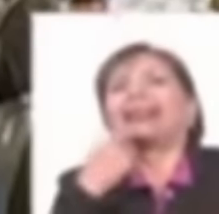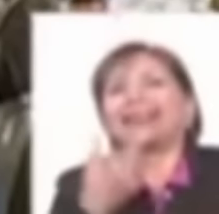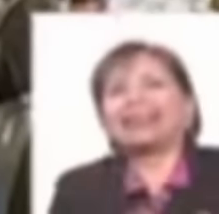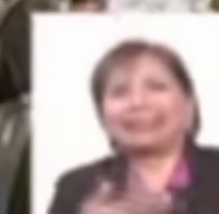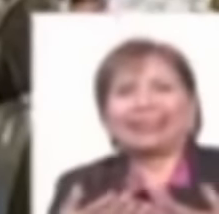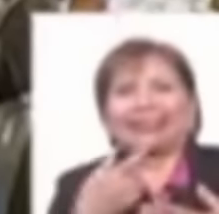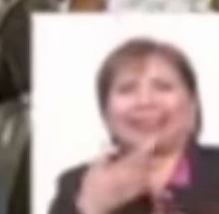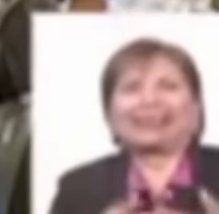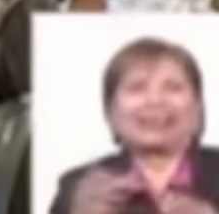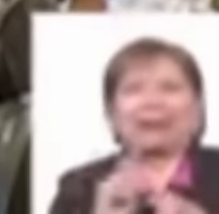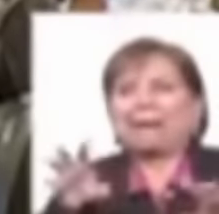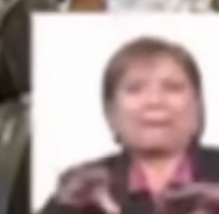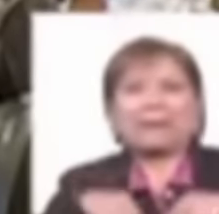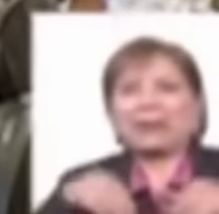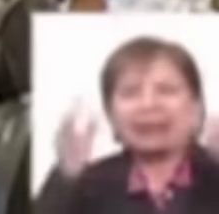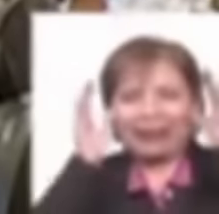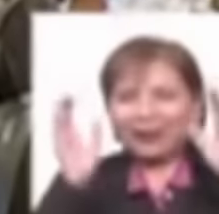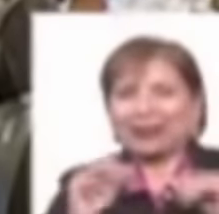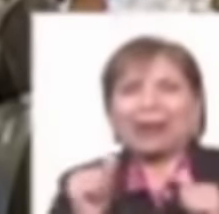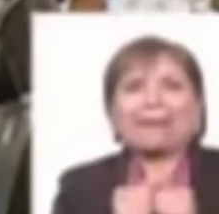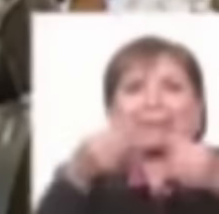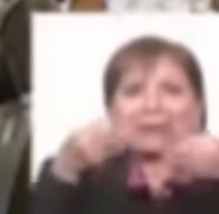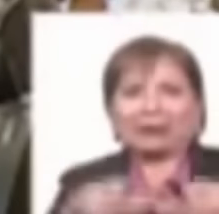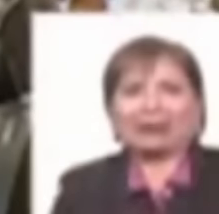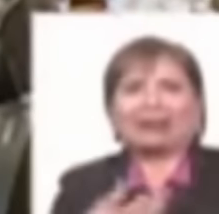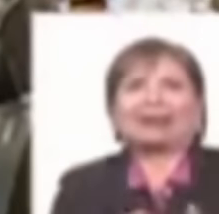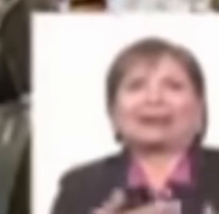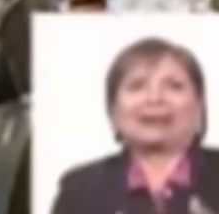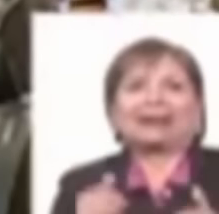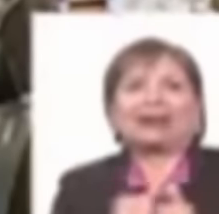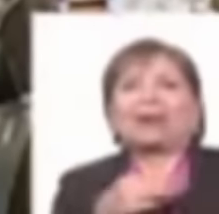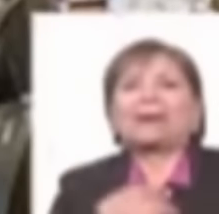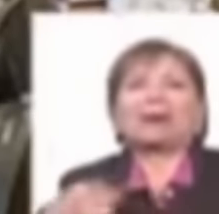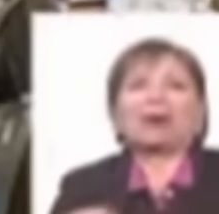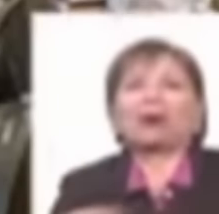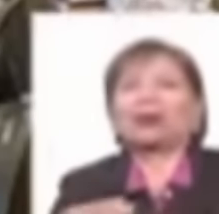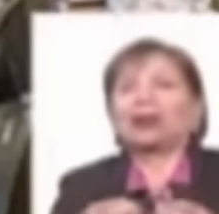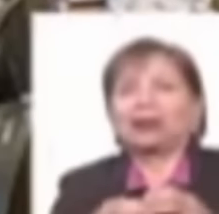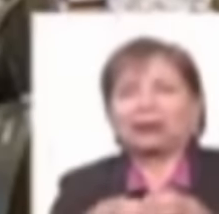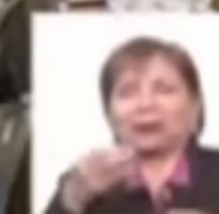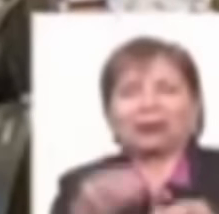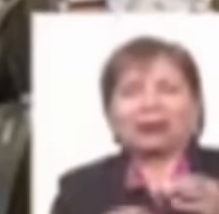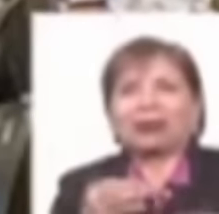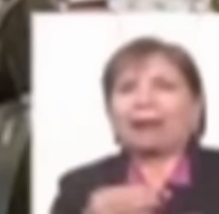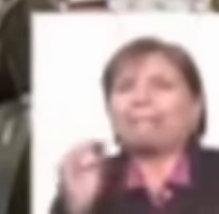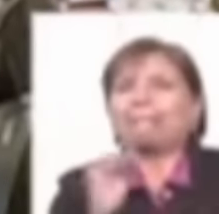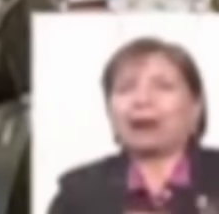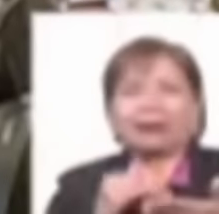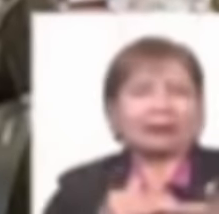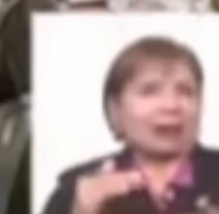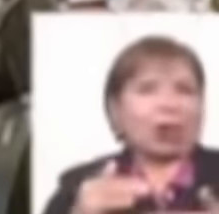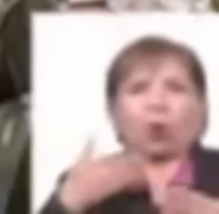decir, que ellos no están realmente considerando que los miembros de la Junta Nacional de Justicia, más allá